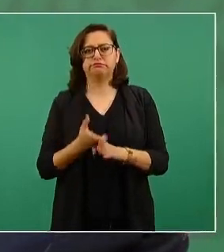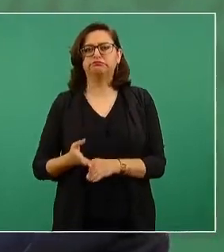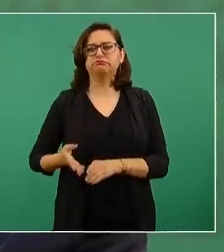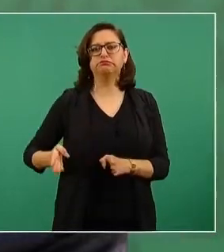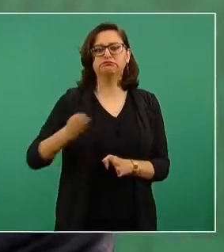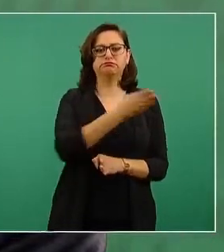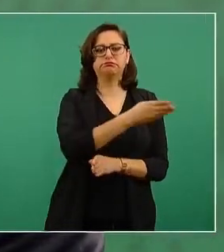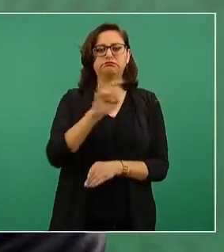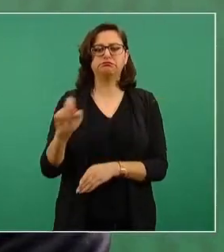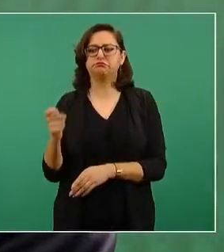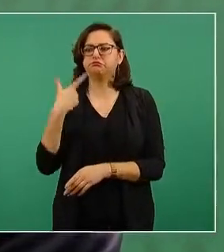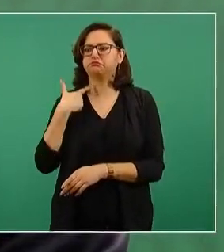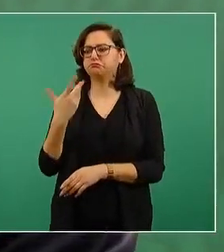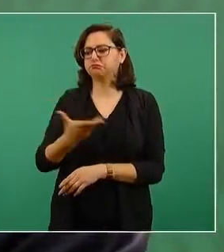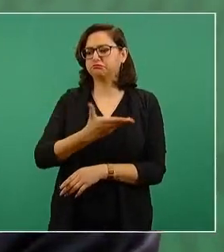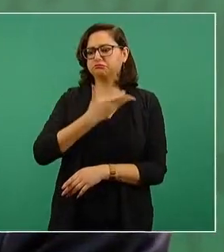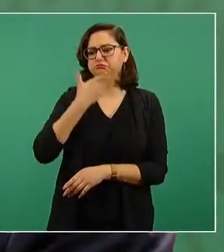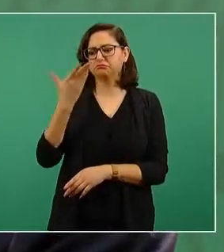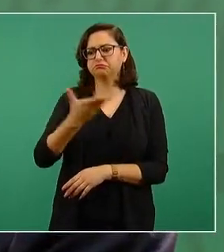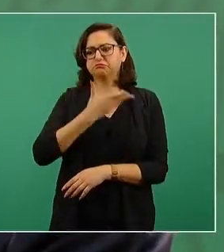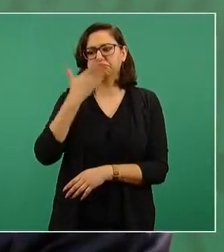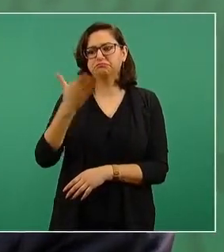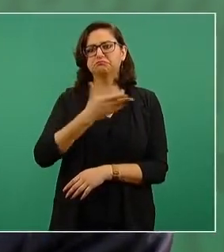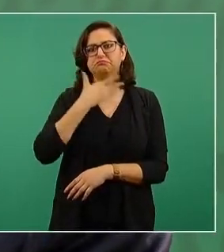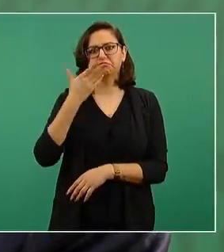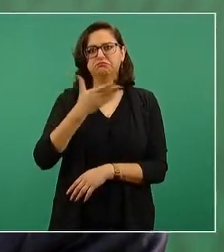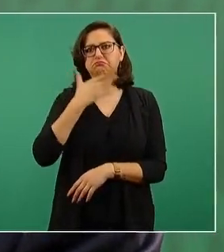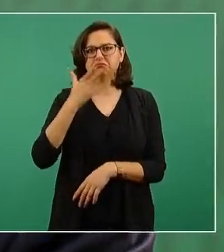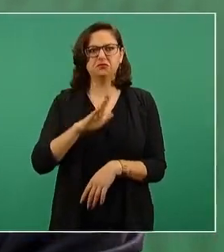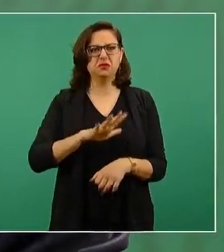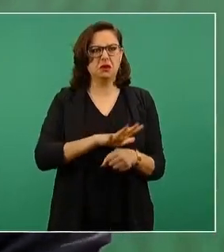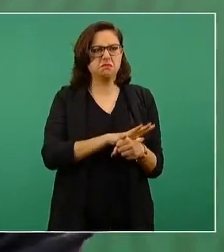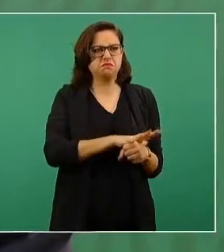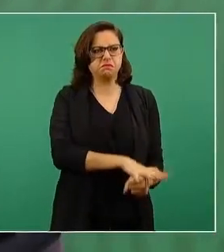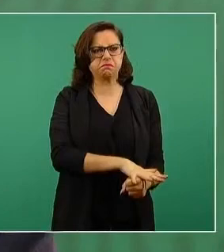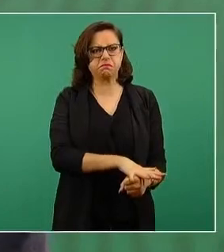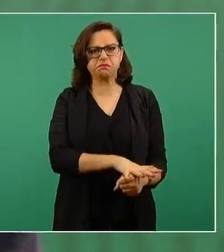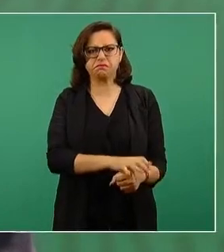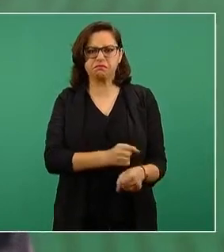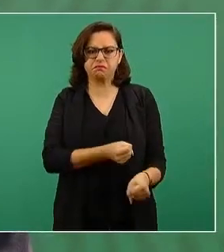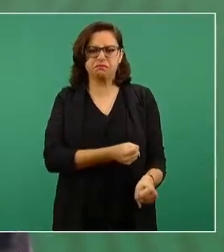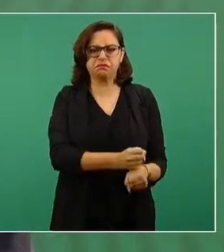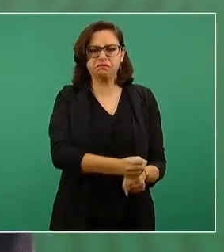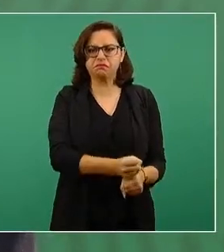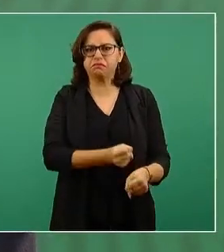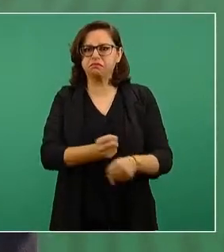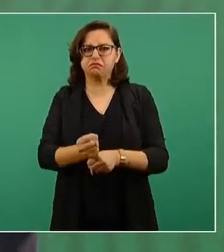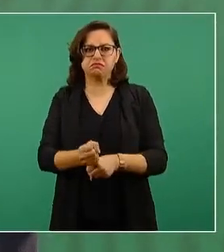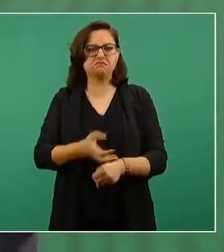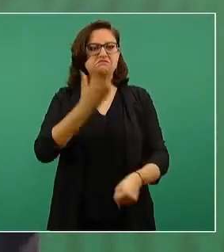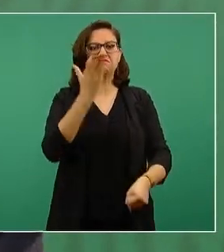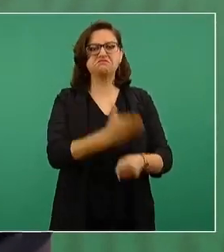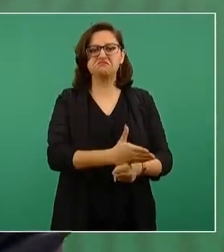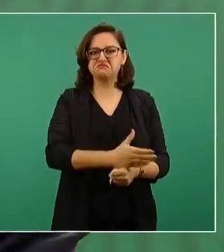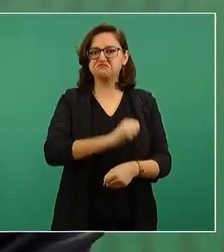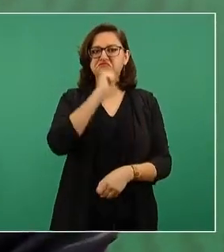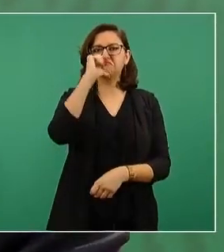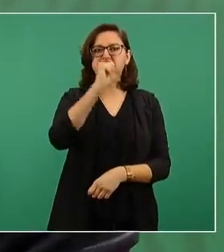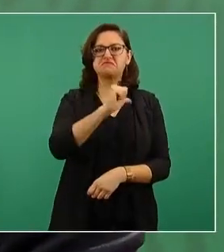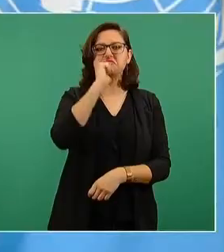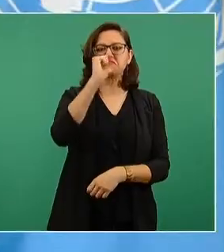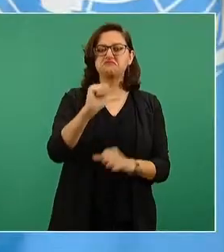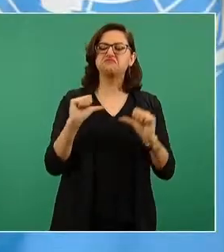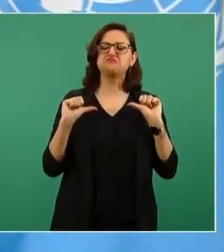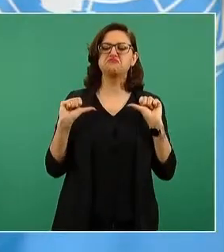hechos con frecuencia y además había impunidad. Ahora